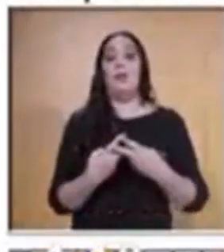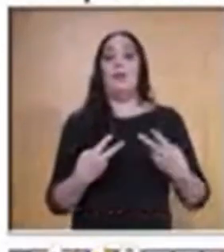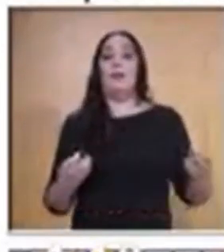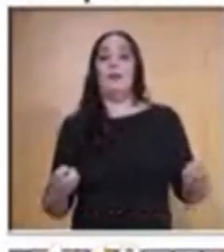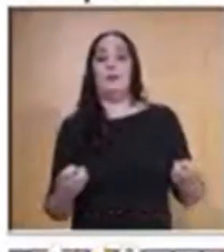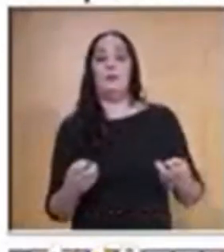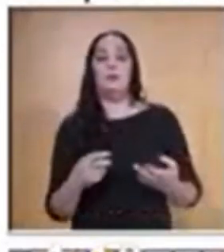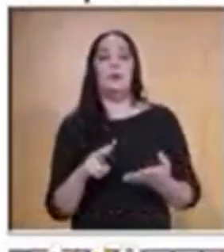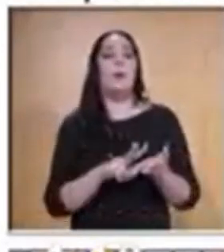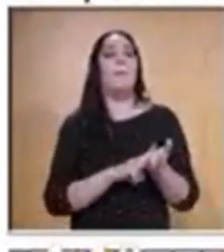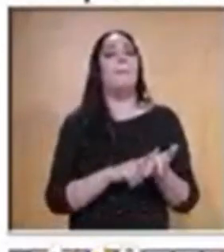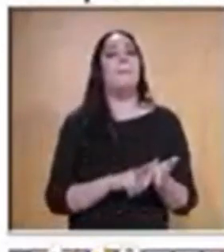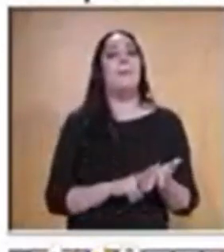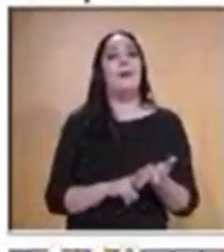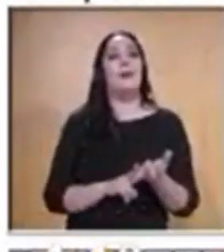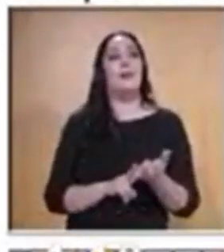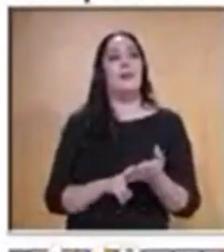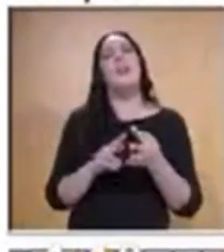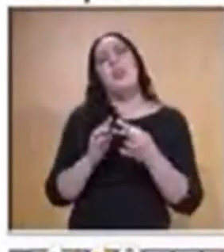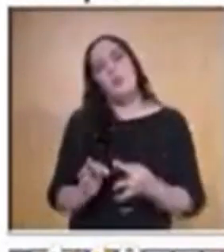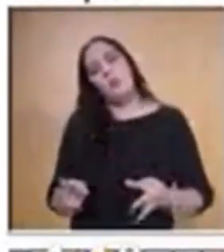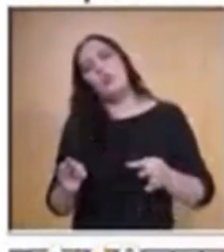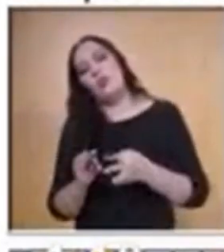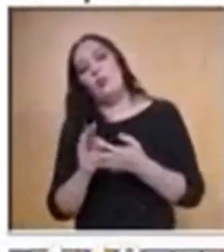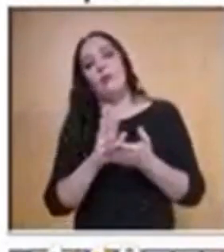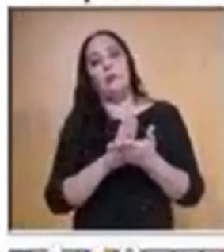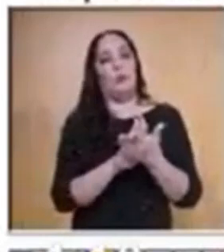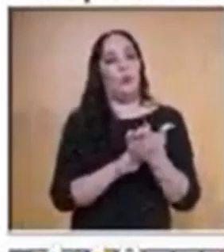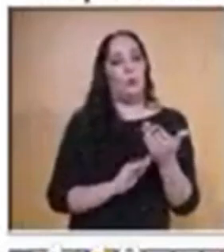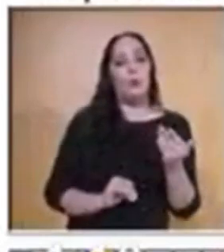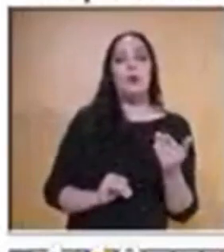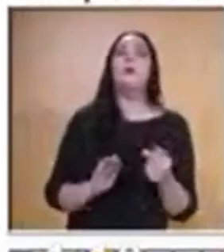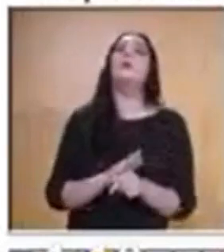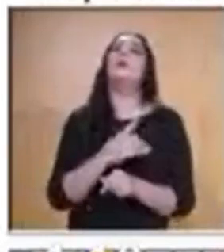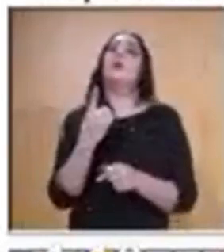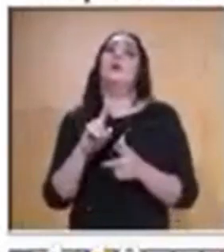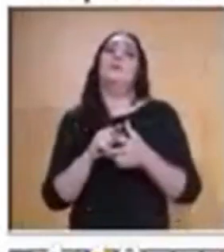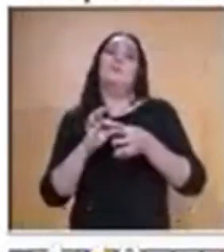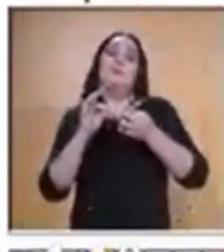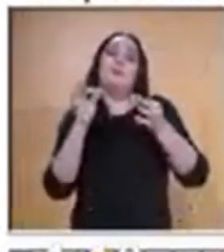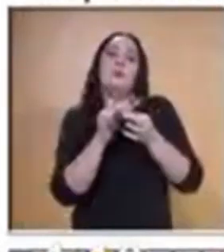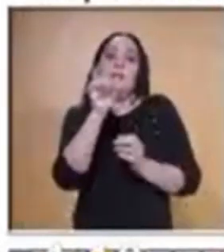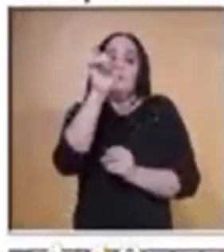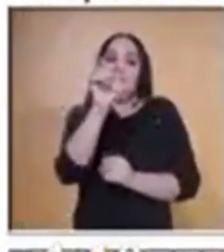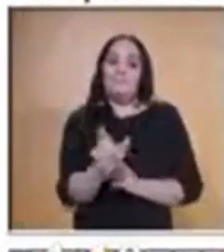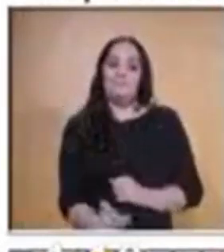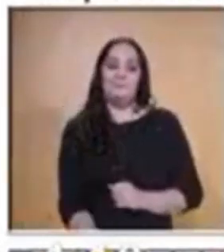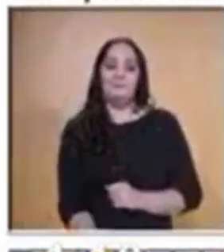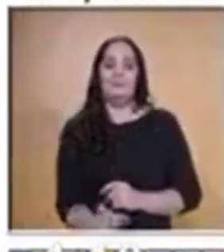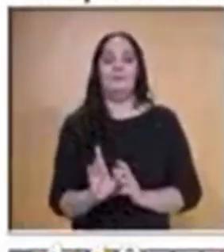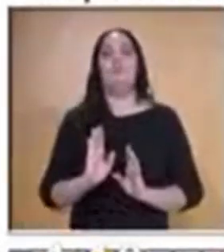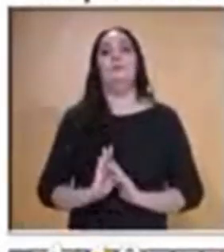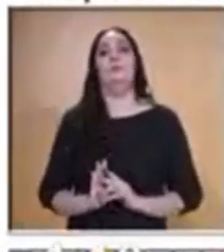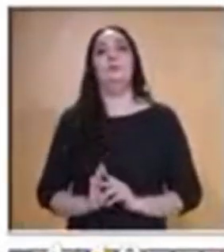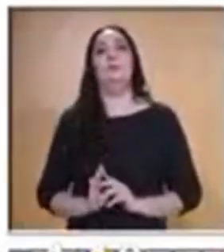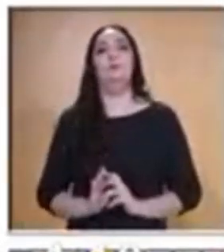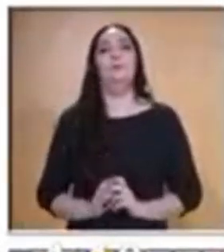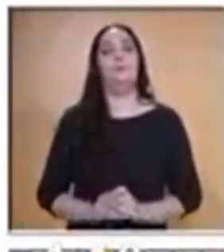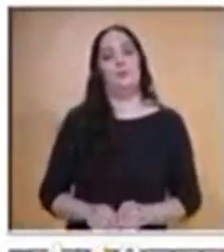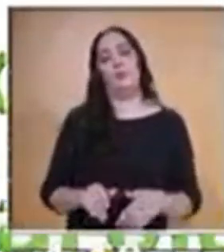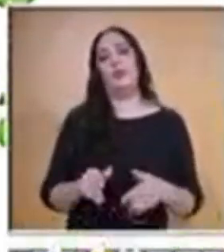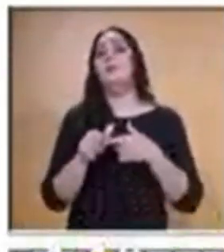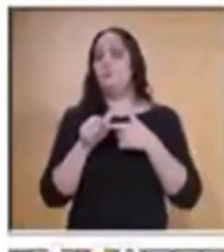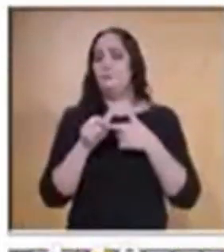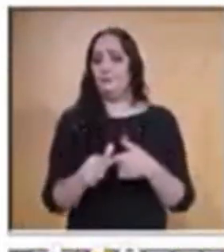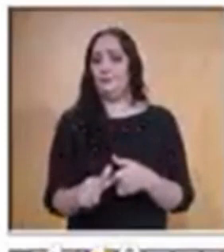adjetivos de color verde. Importante, humilde. Importante, humilde, porque describen las características de este personaje, maestro. Así es. Continuamos